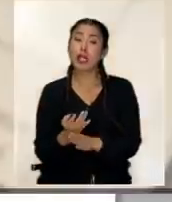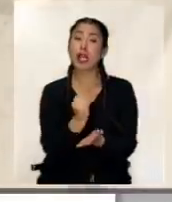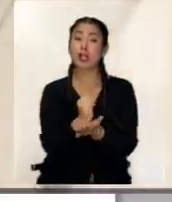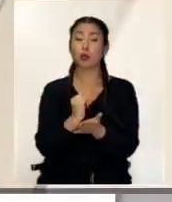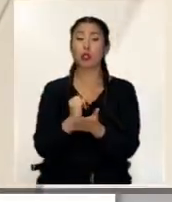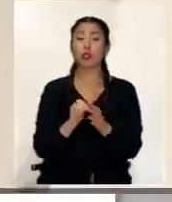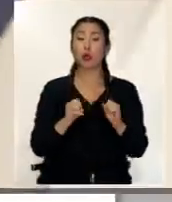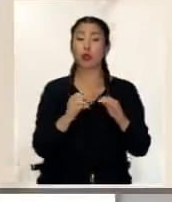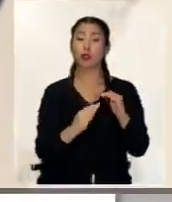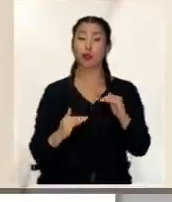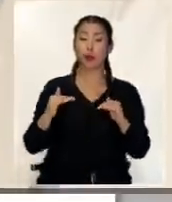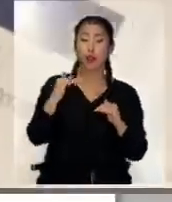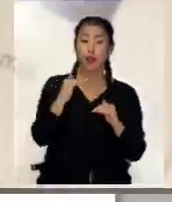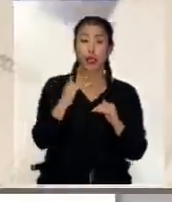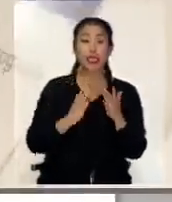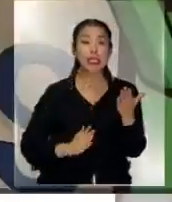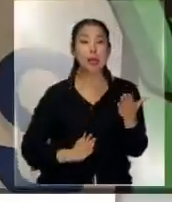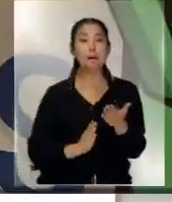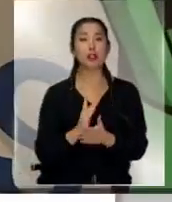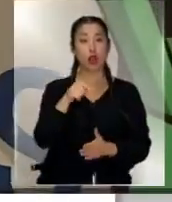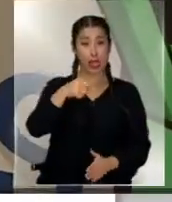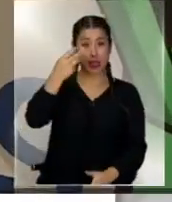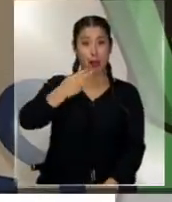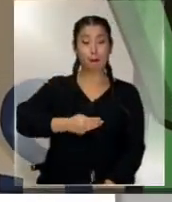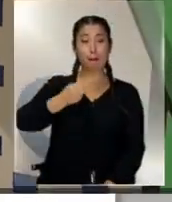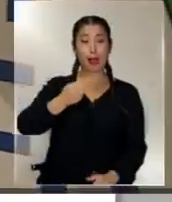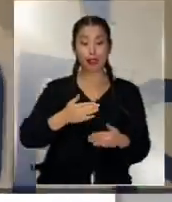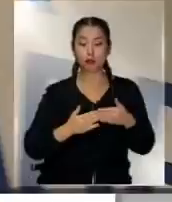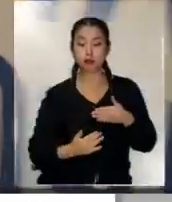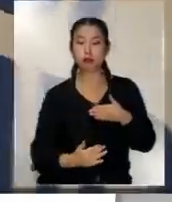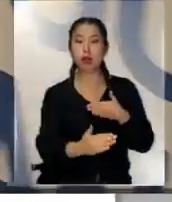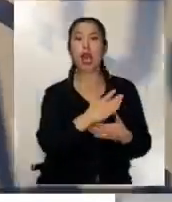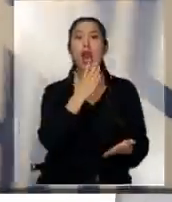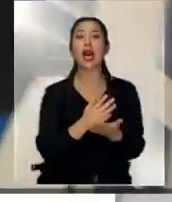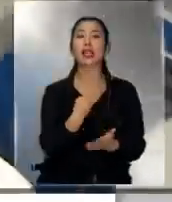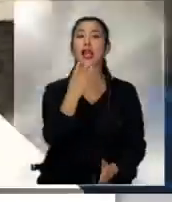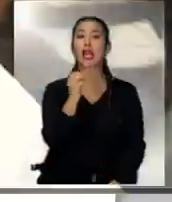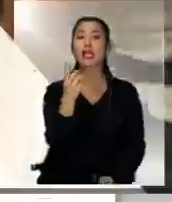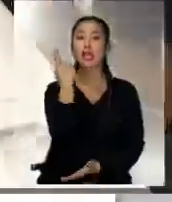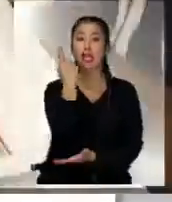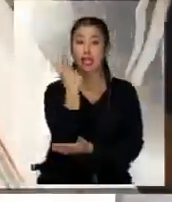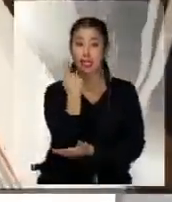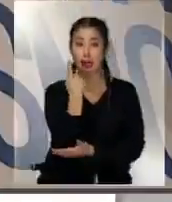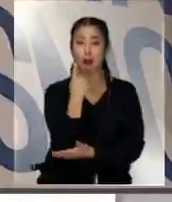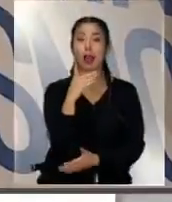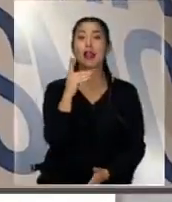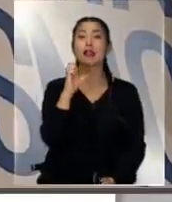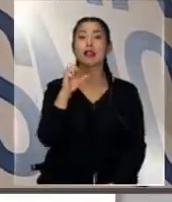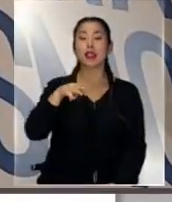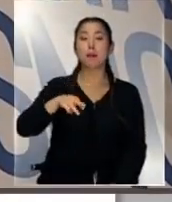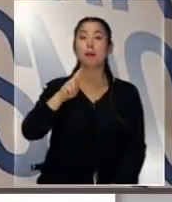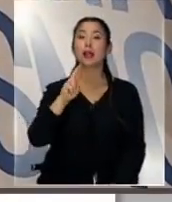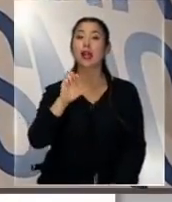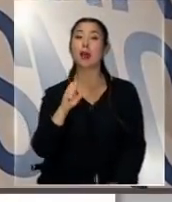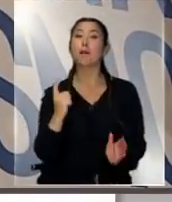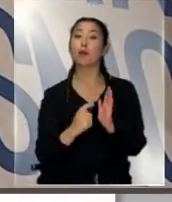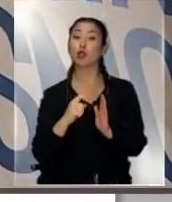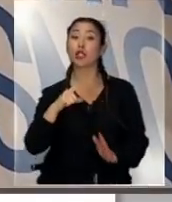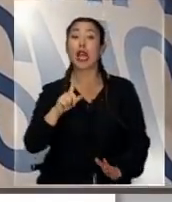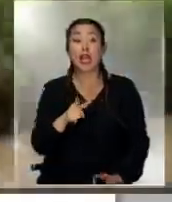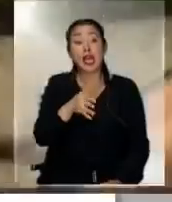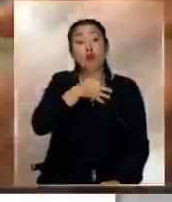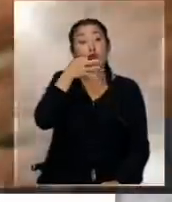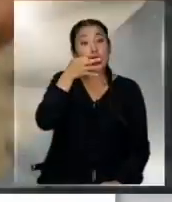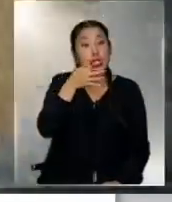de educación superior se inició este martes y durará hasta el 30 de diciembre en demre.cl. La recomendación